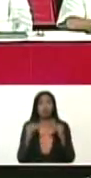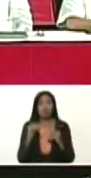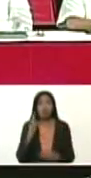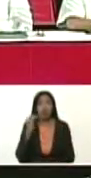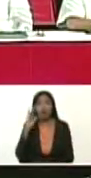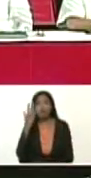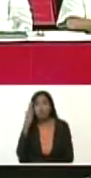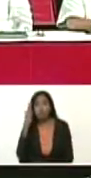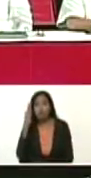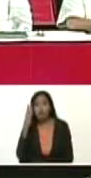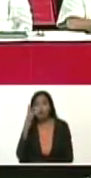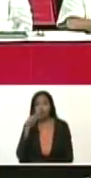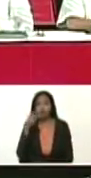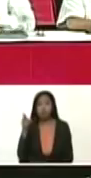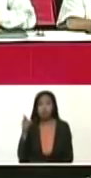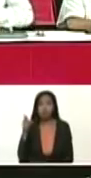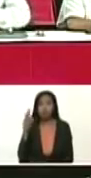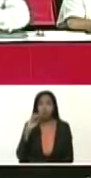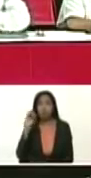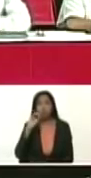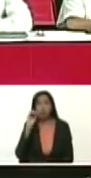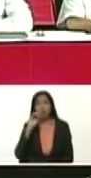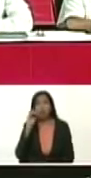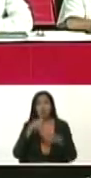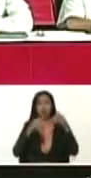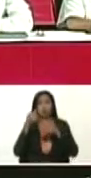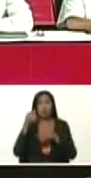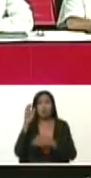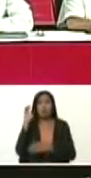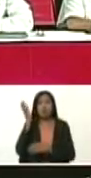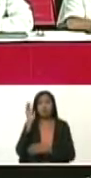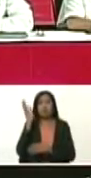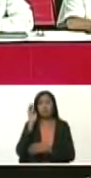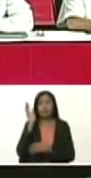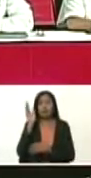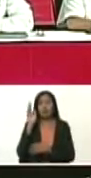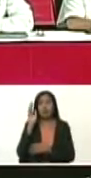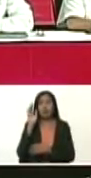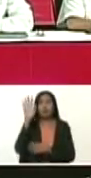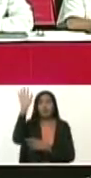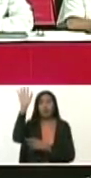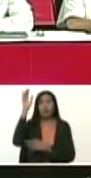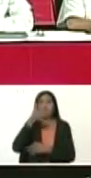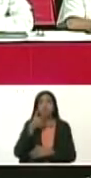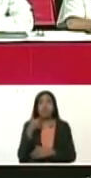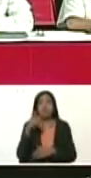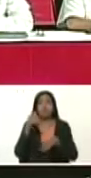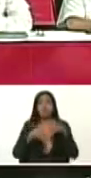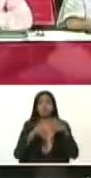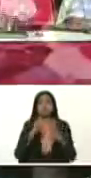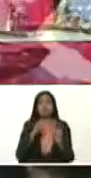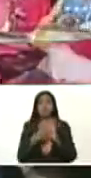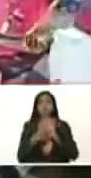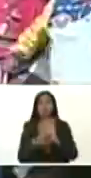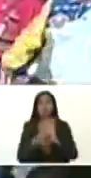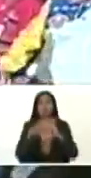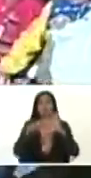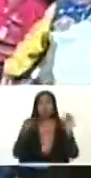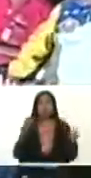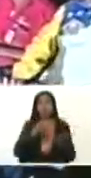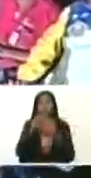duda? ¿O hay que votarlo en la asamblea? Levanten la mano los que quieren que esto se transmita en cadena nacional.